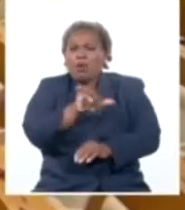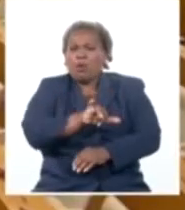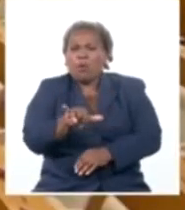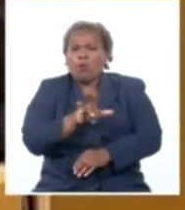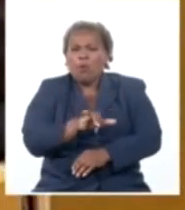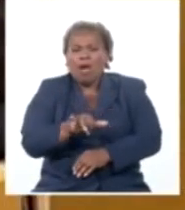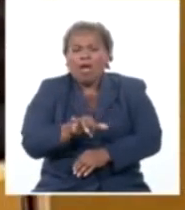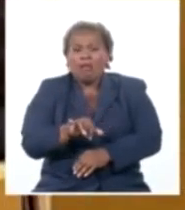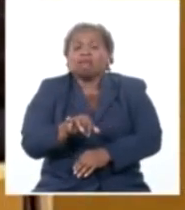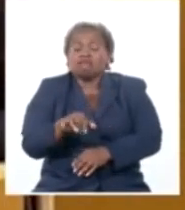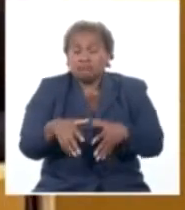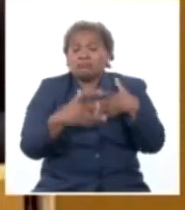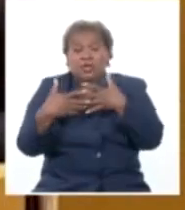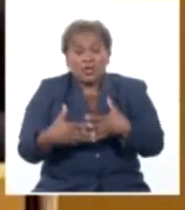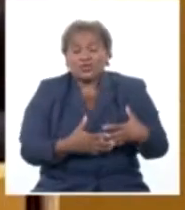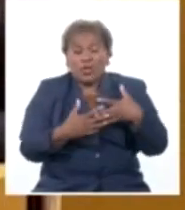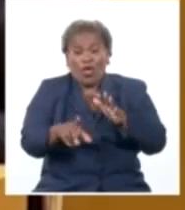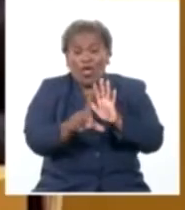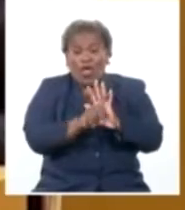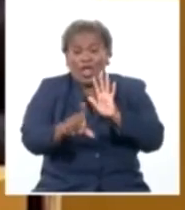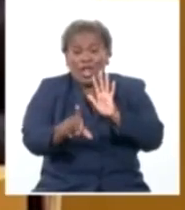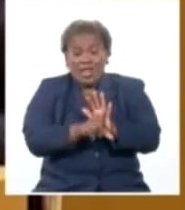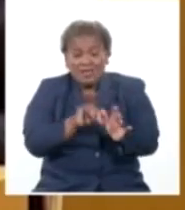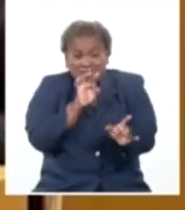el propio Estados Unidos, cuya ley data de